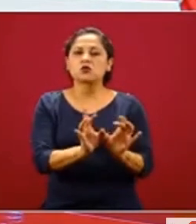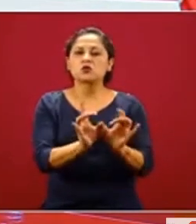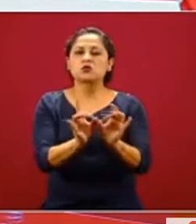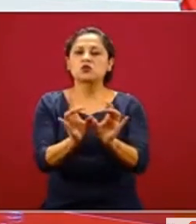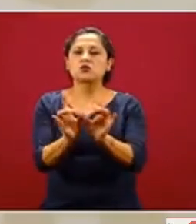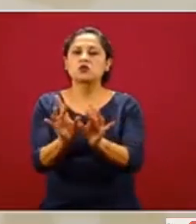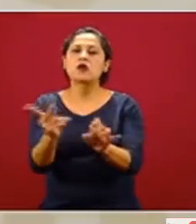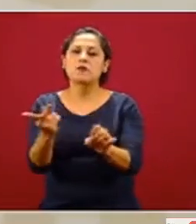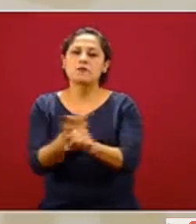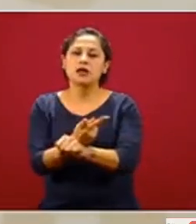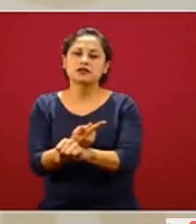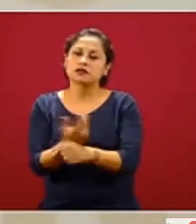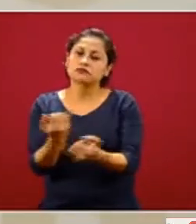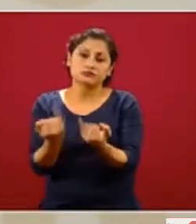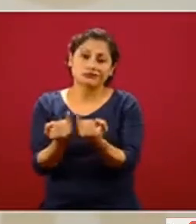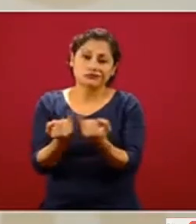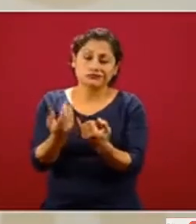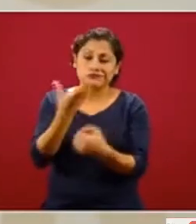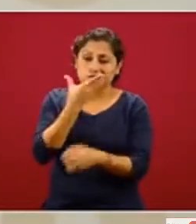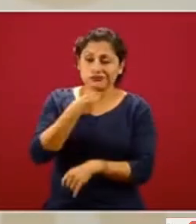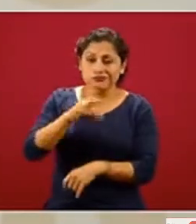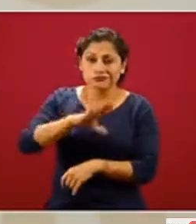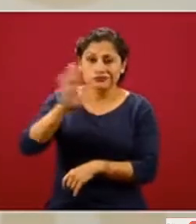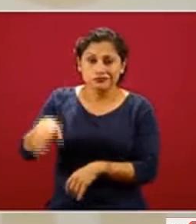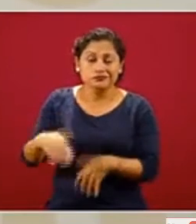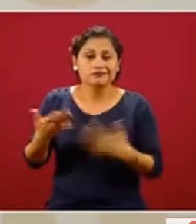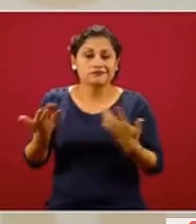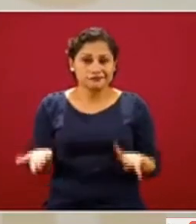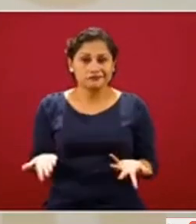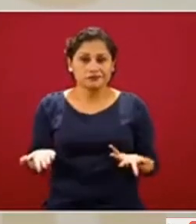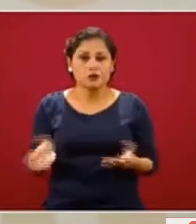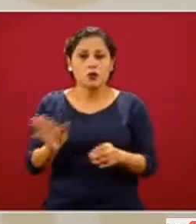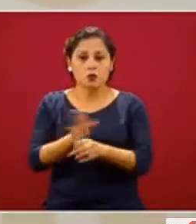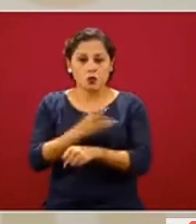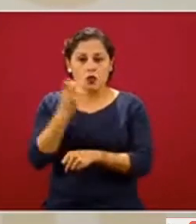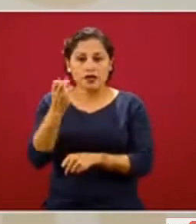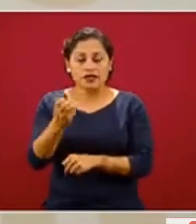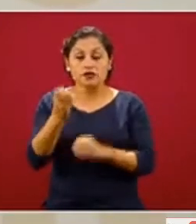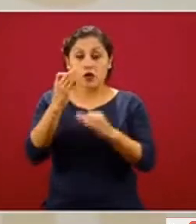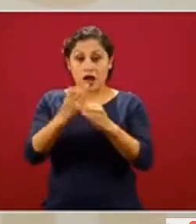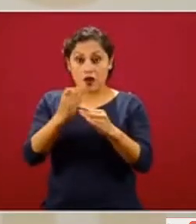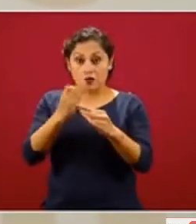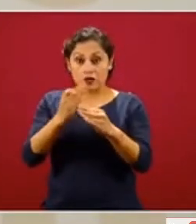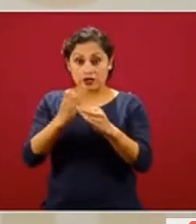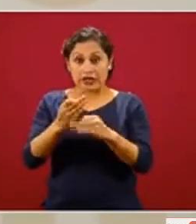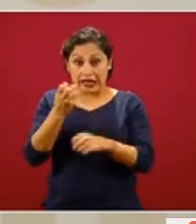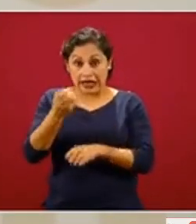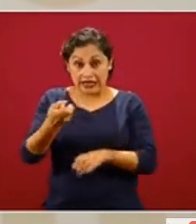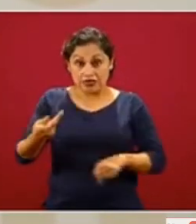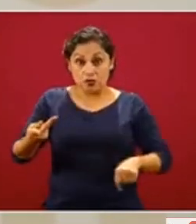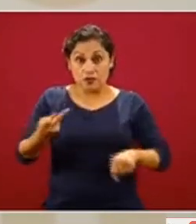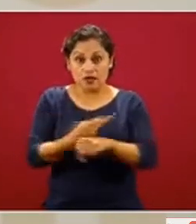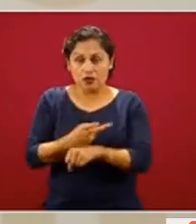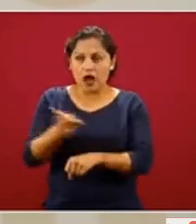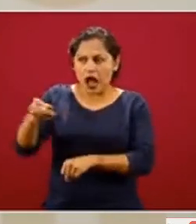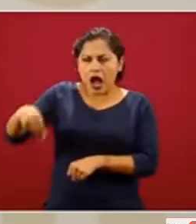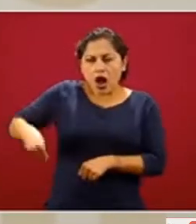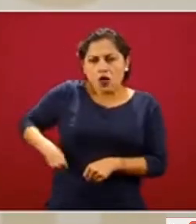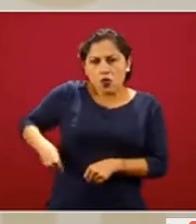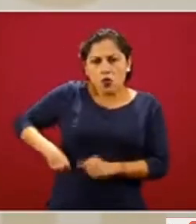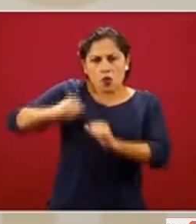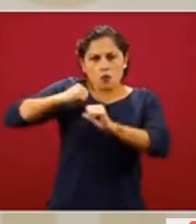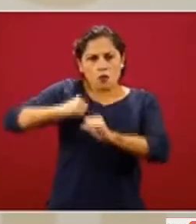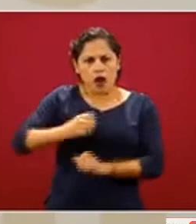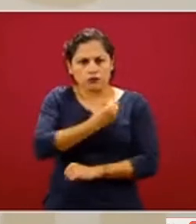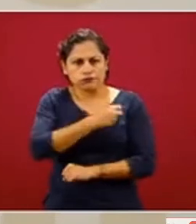lamentables. Entonces no se puede invocar que esto es por una disposición sanitaria, o por lo menos no justificadamente. Les